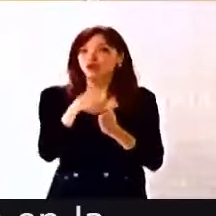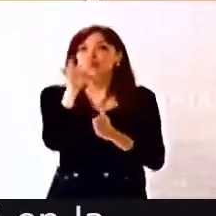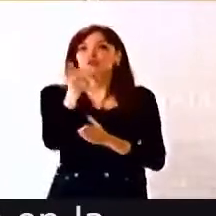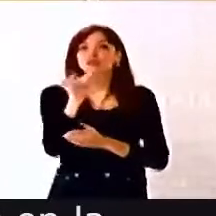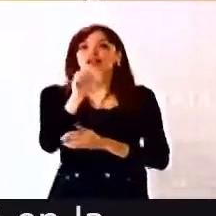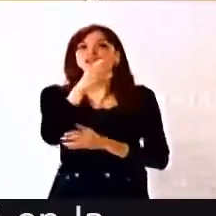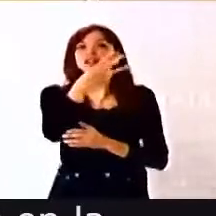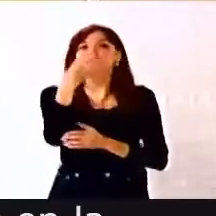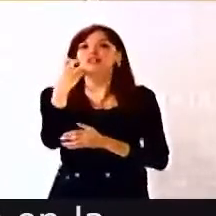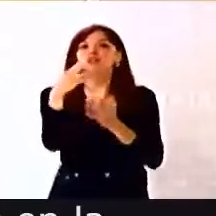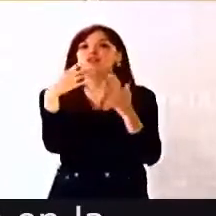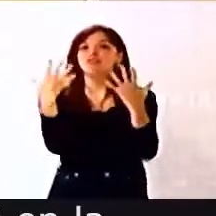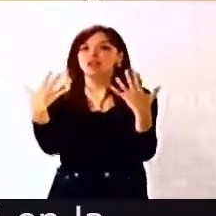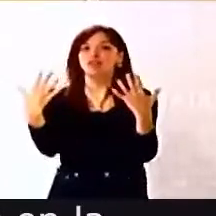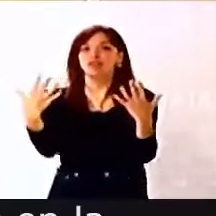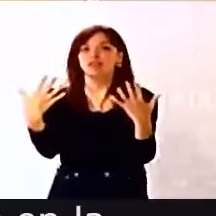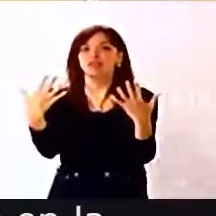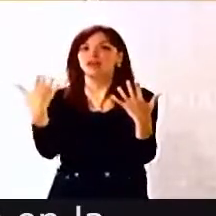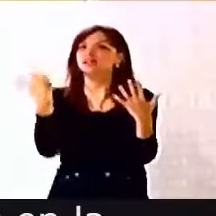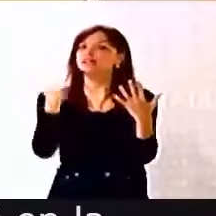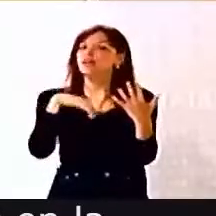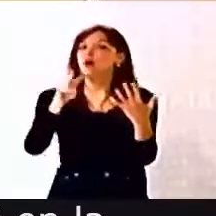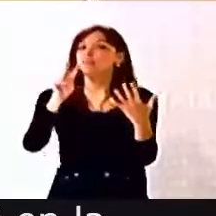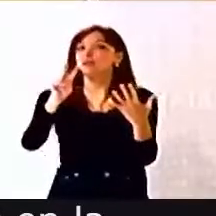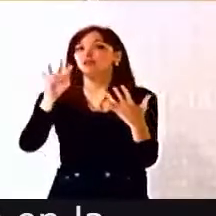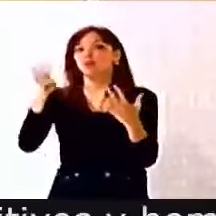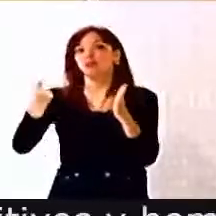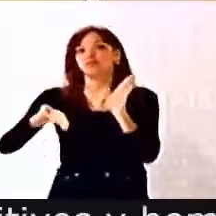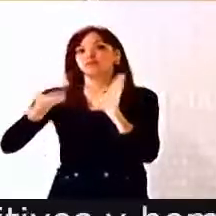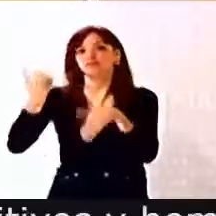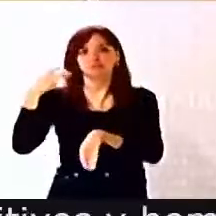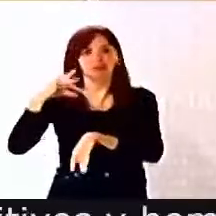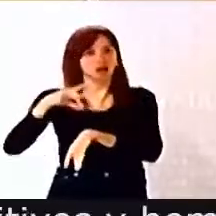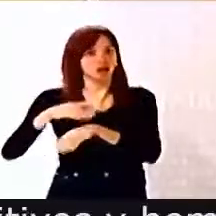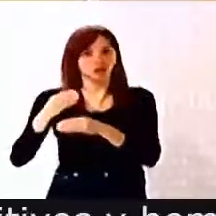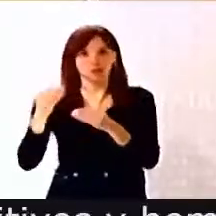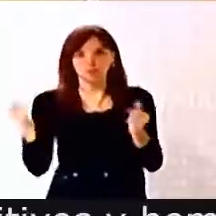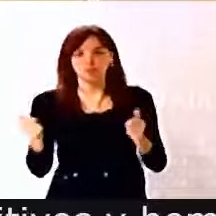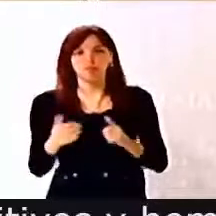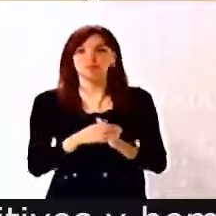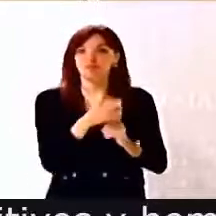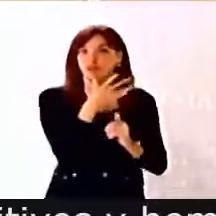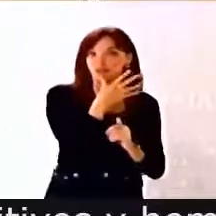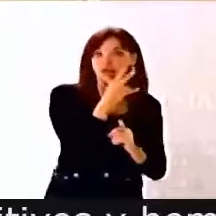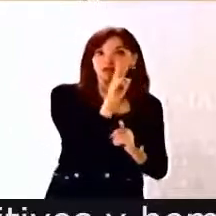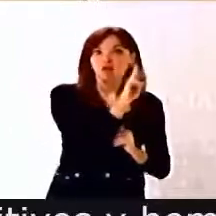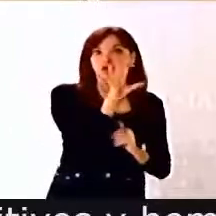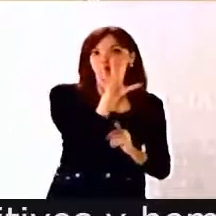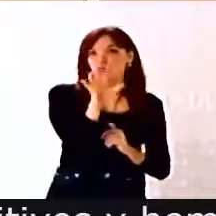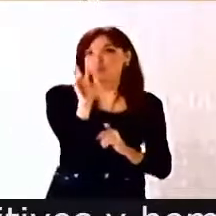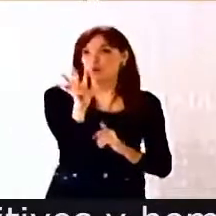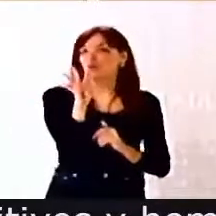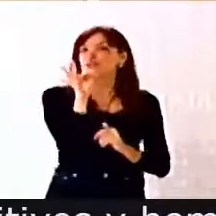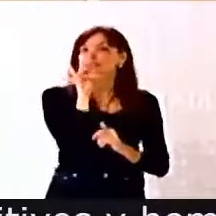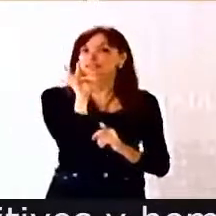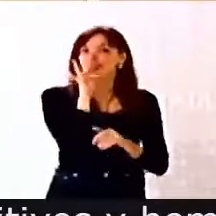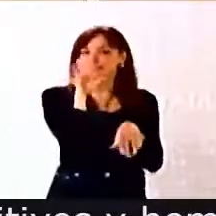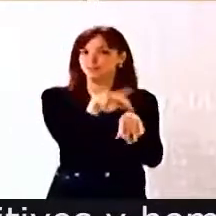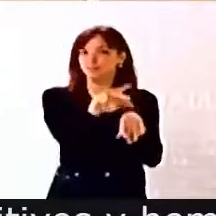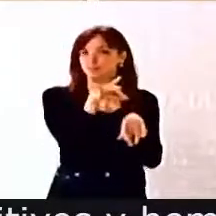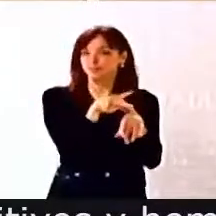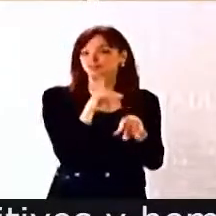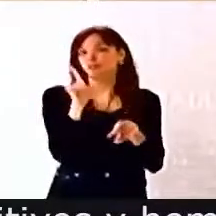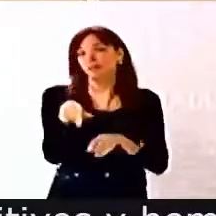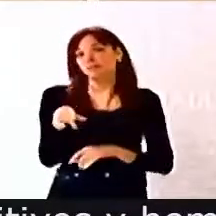de los cuales ya hemos dado 24 altas, nos quedan activos 254 y tenemos que lamentar